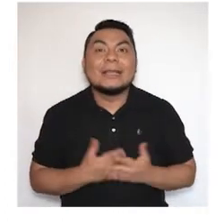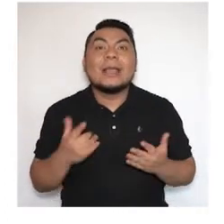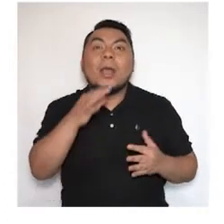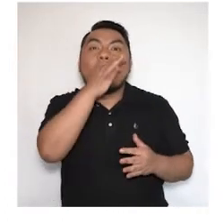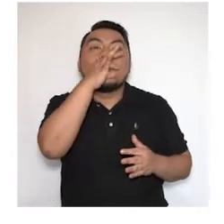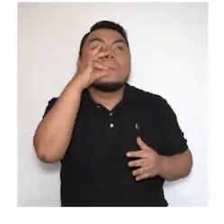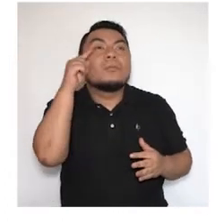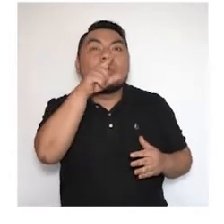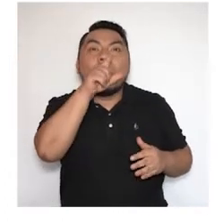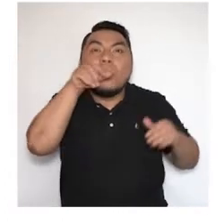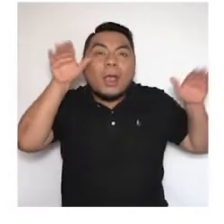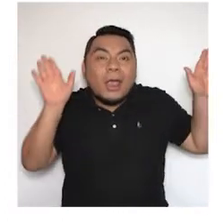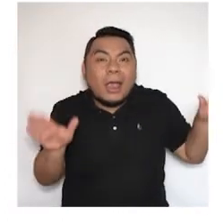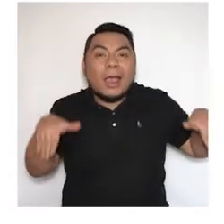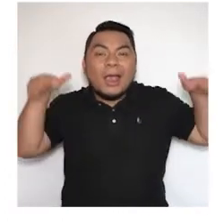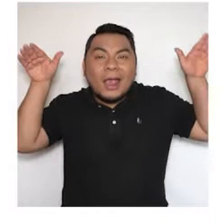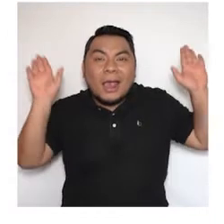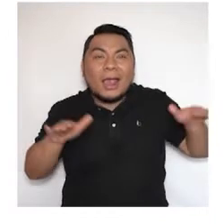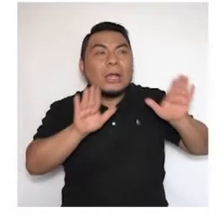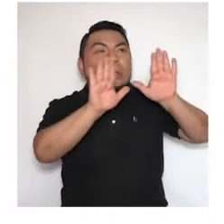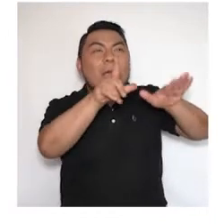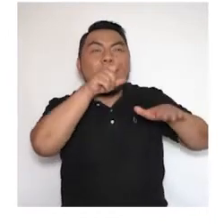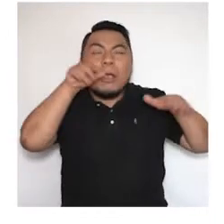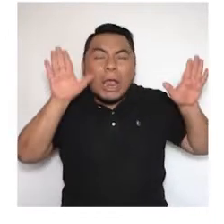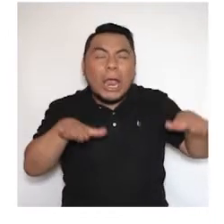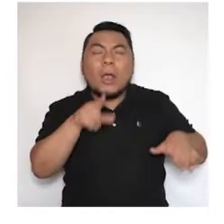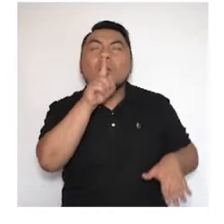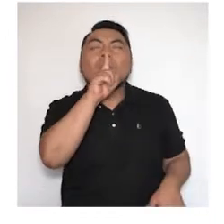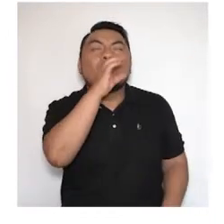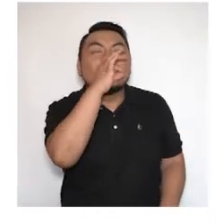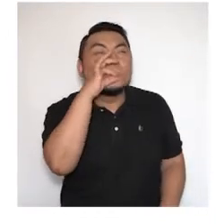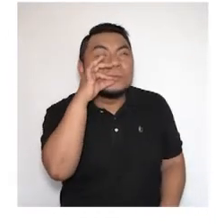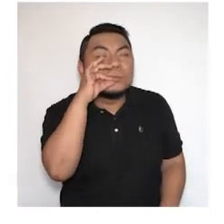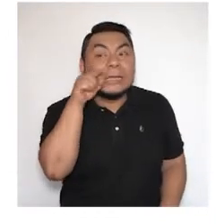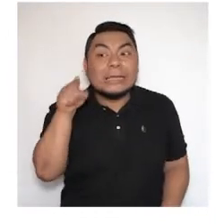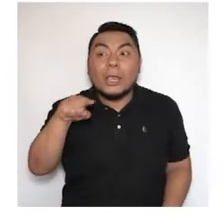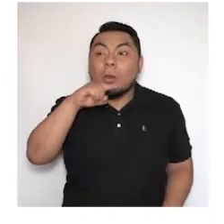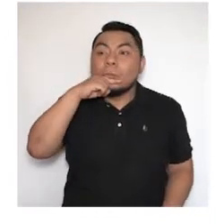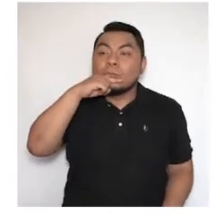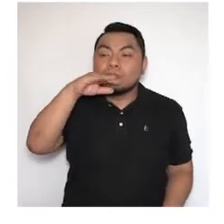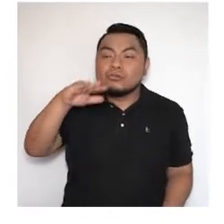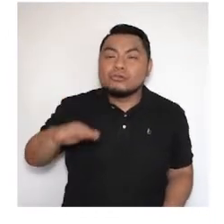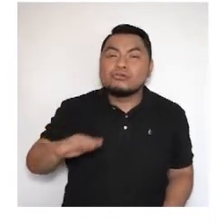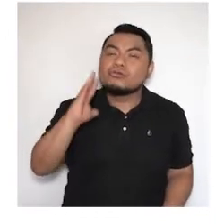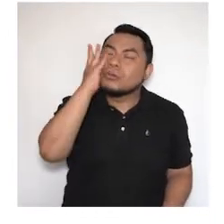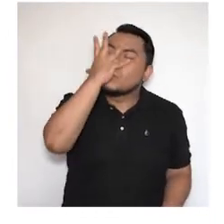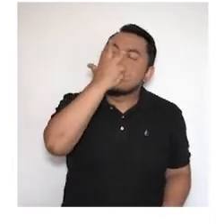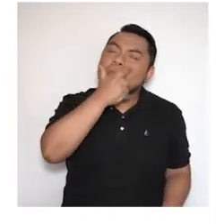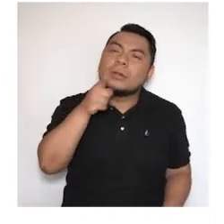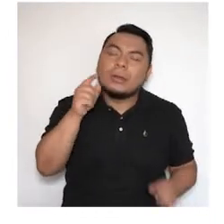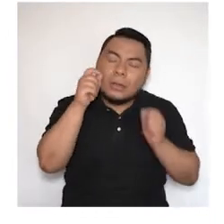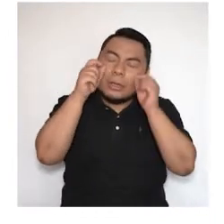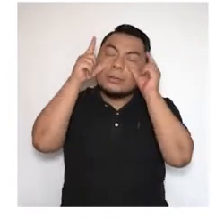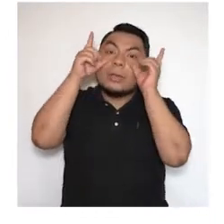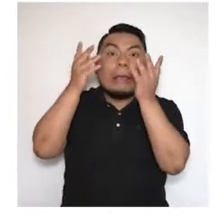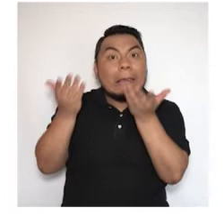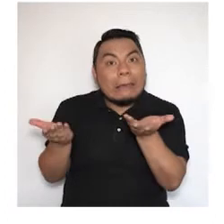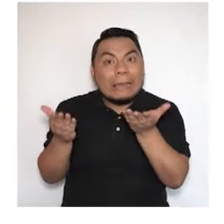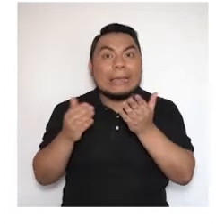Callen las gaviotas, dejen de graznar, que la niña linda se va a despertar.